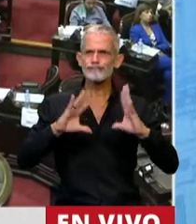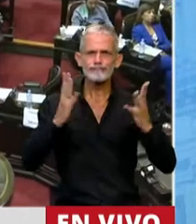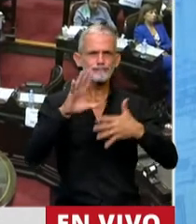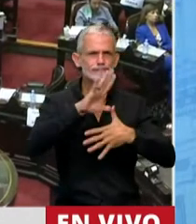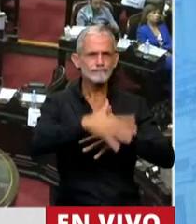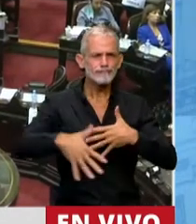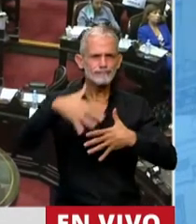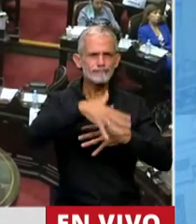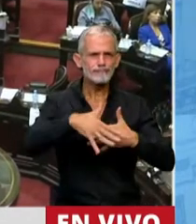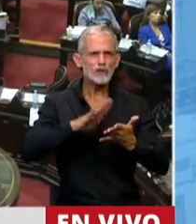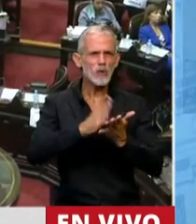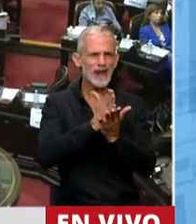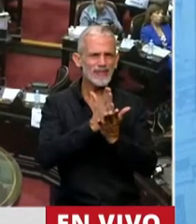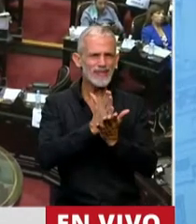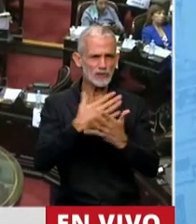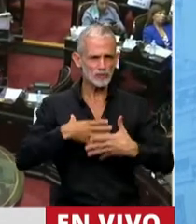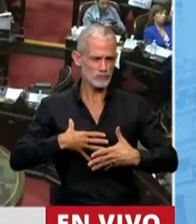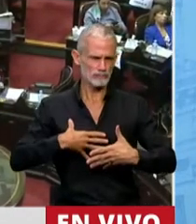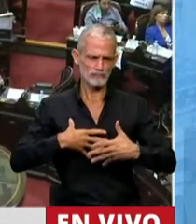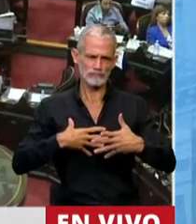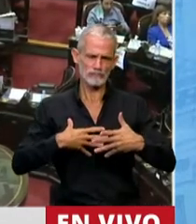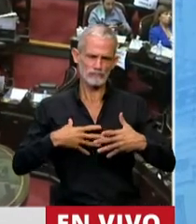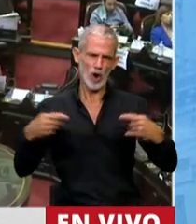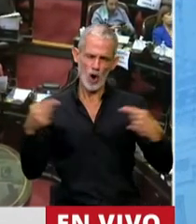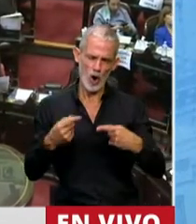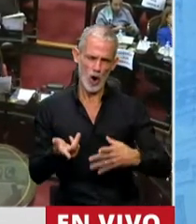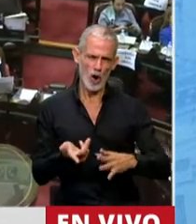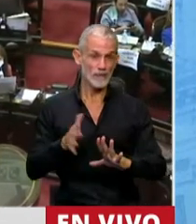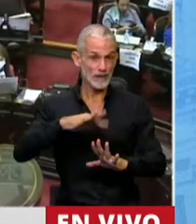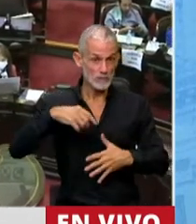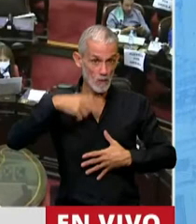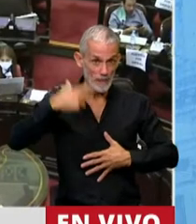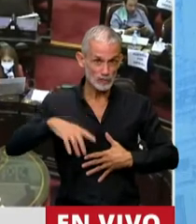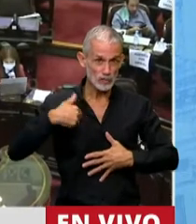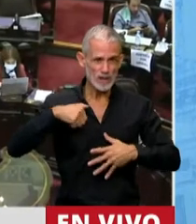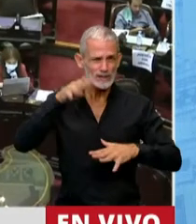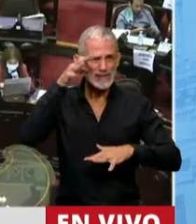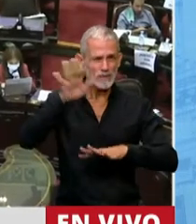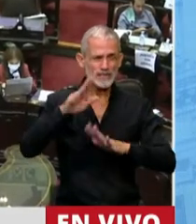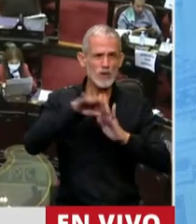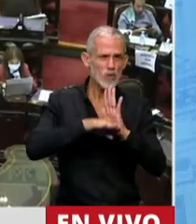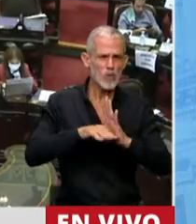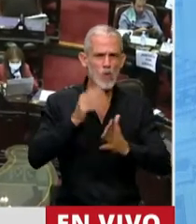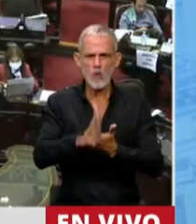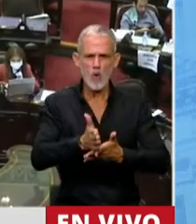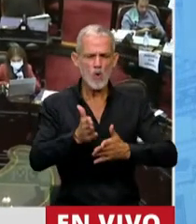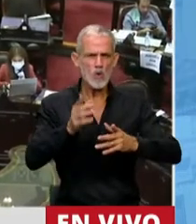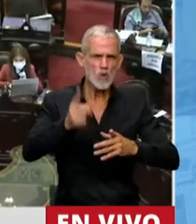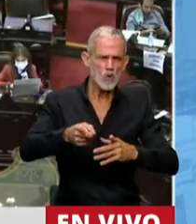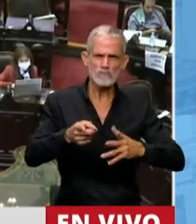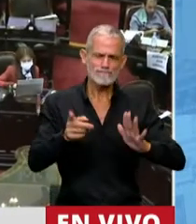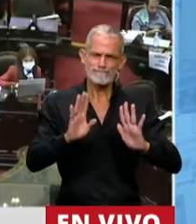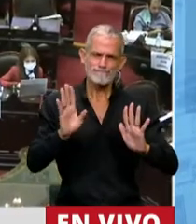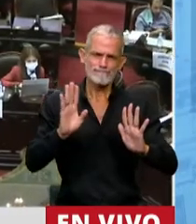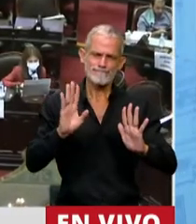derechos humanos en lo personal creo que calificar desproporcionado las medidas es ser demasiado